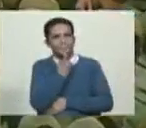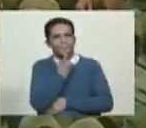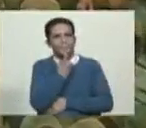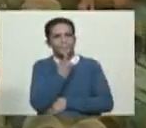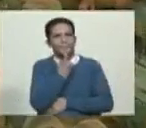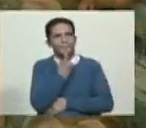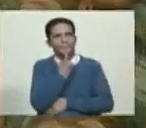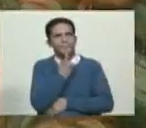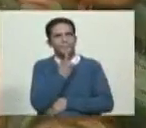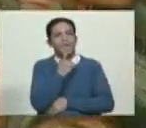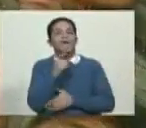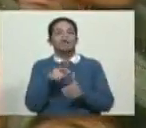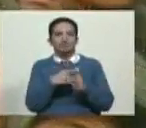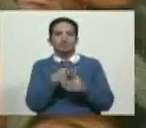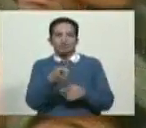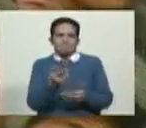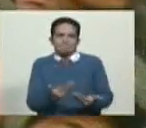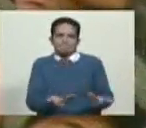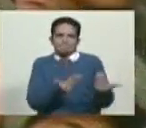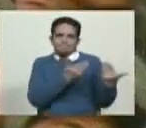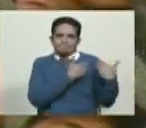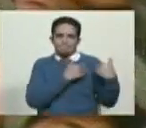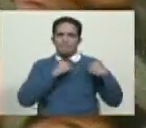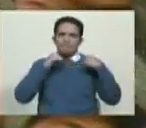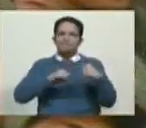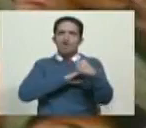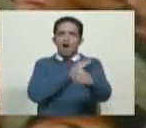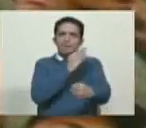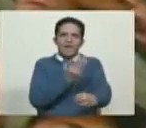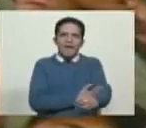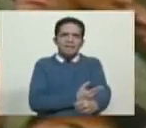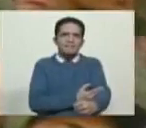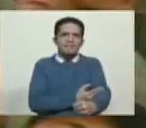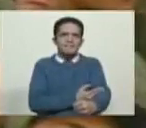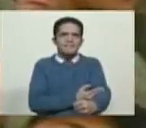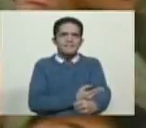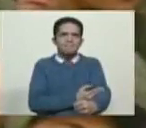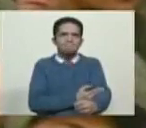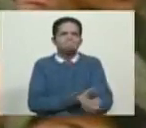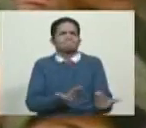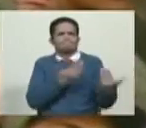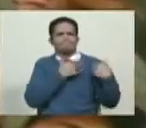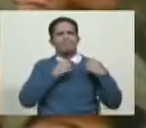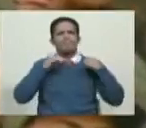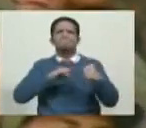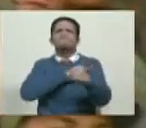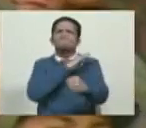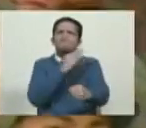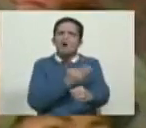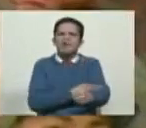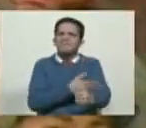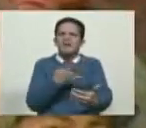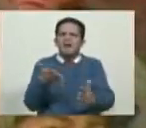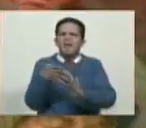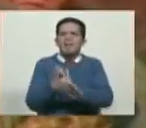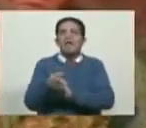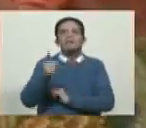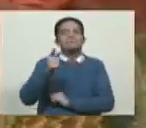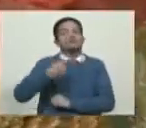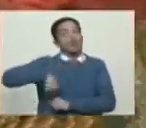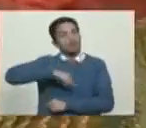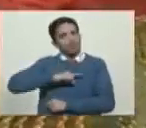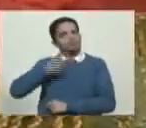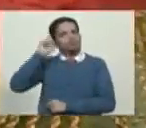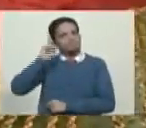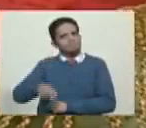Entonces, asumamos con fortaleza, asumamos con fuerza el deber para el cual